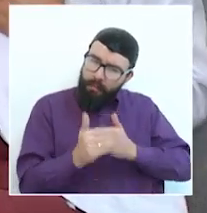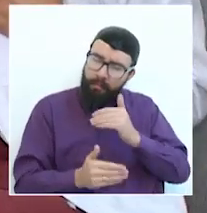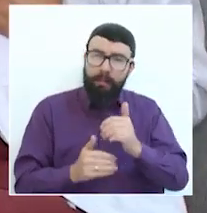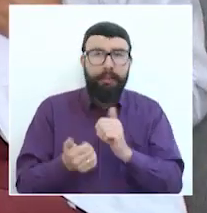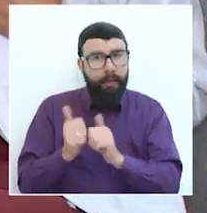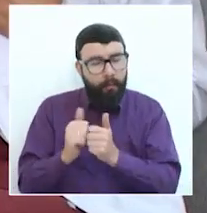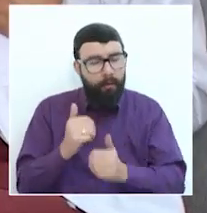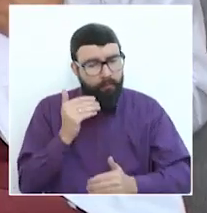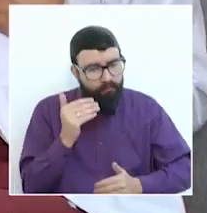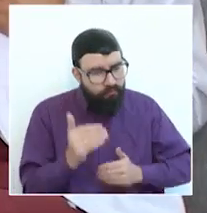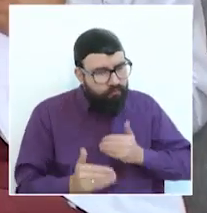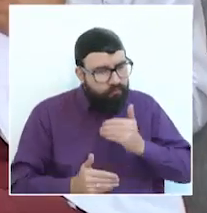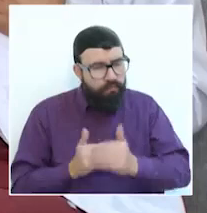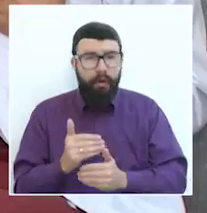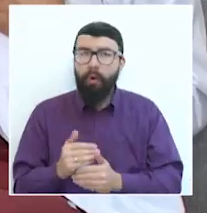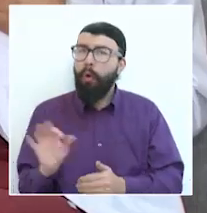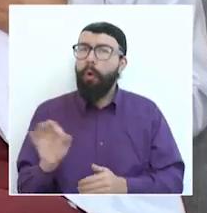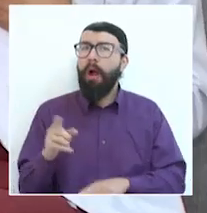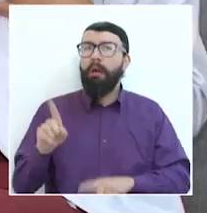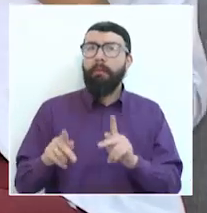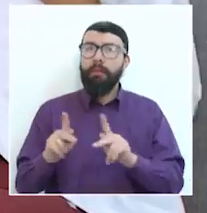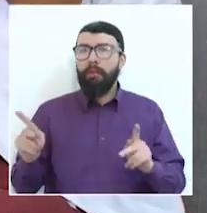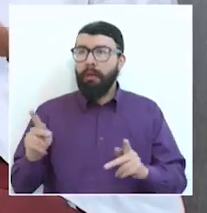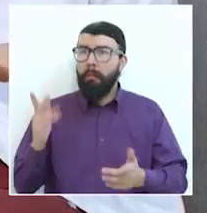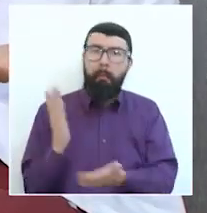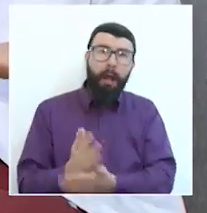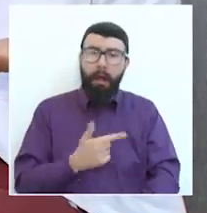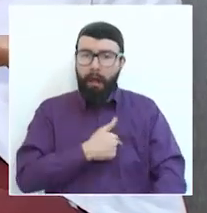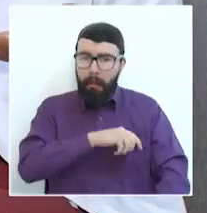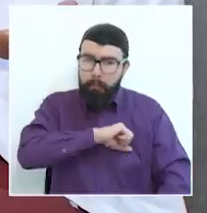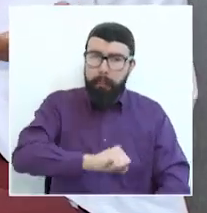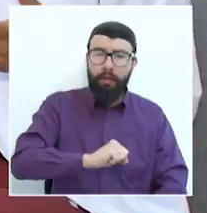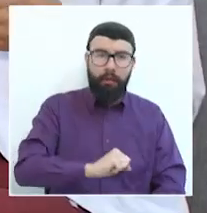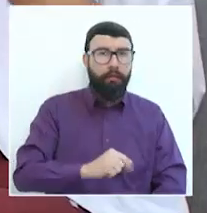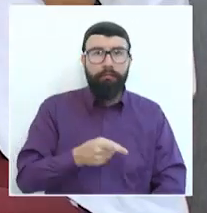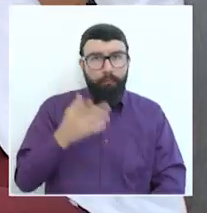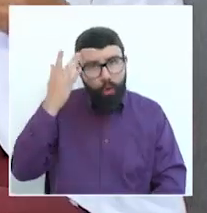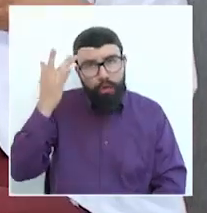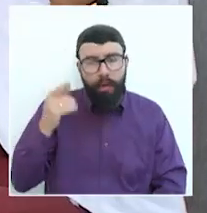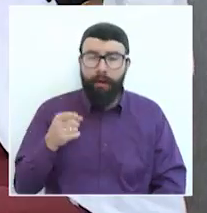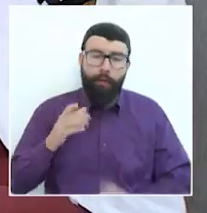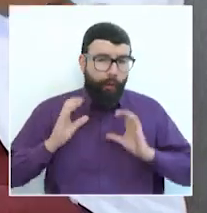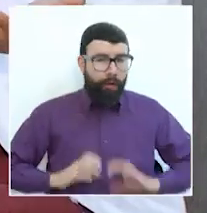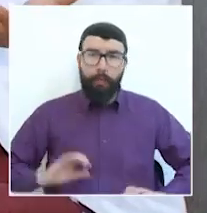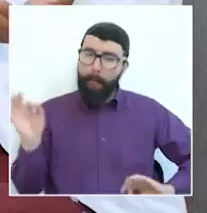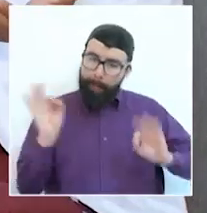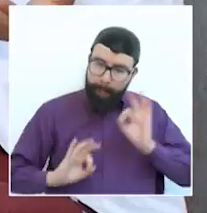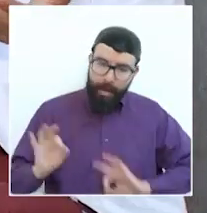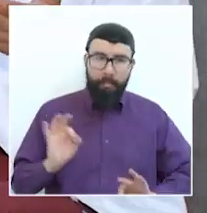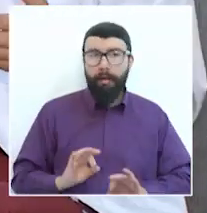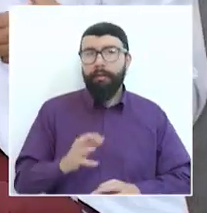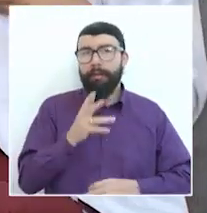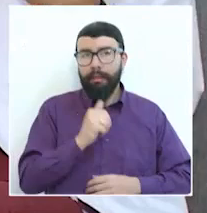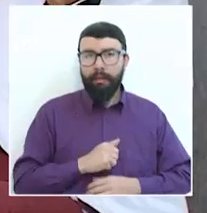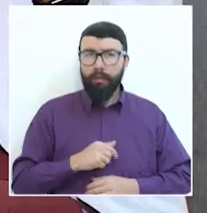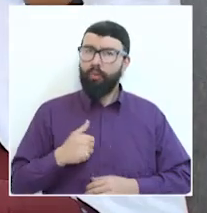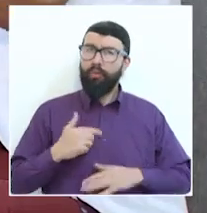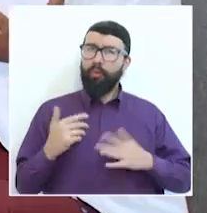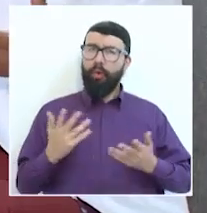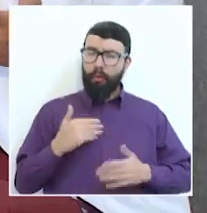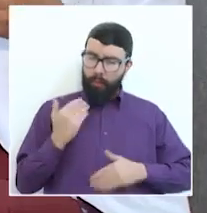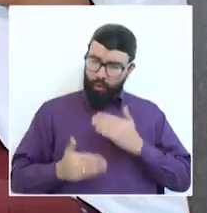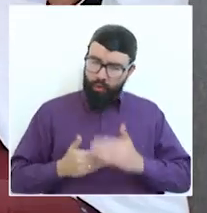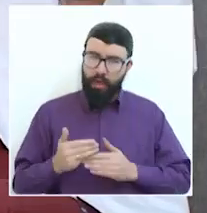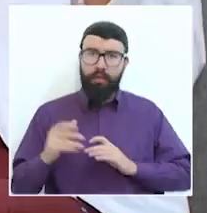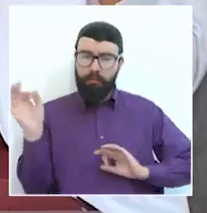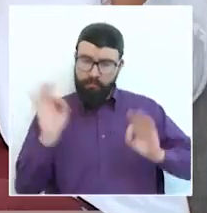es que les da un infarto súbito, claro, porque es que mi cuerpo no está preparado. Y yo, ¿cómo tengo que hacer ese proceso de preparación? ¿Qué tengo